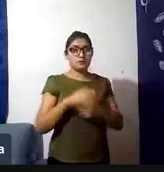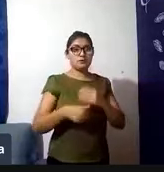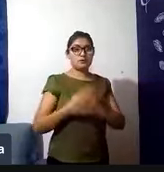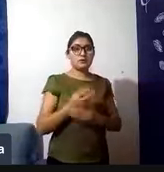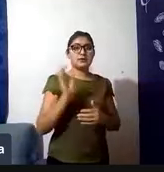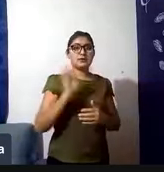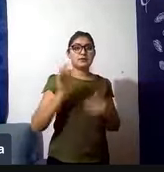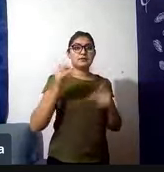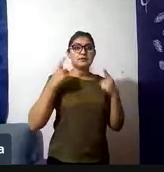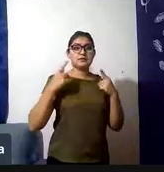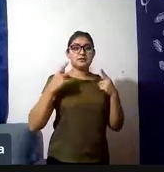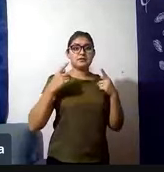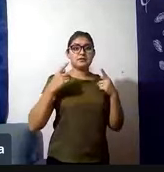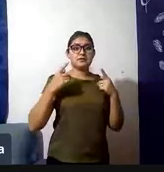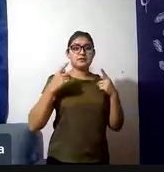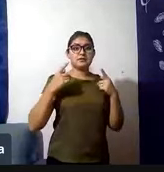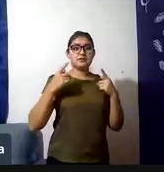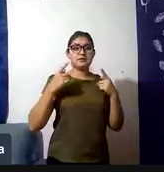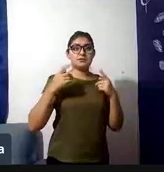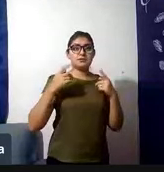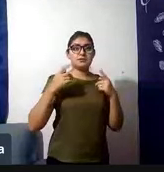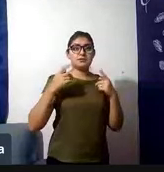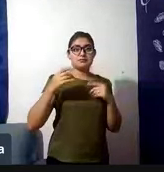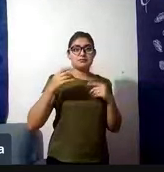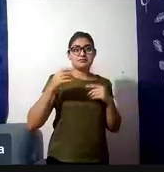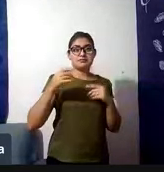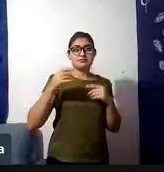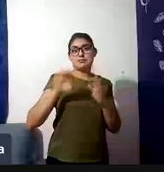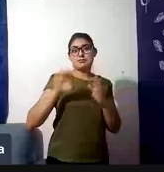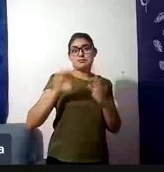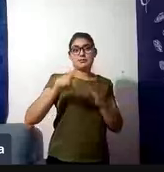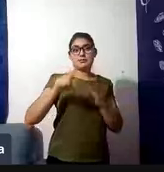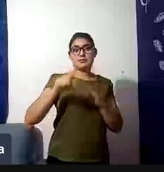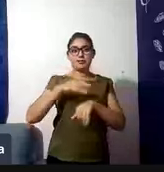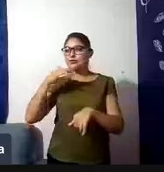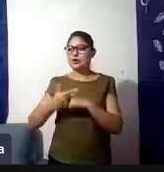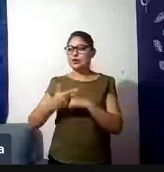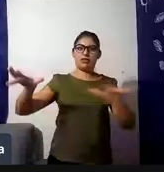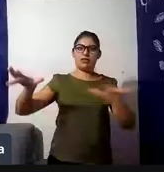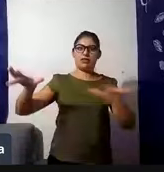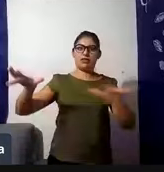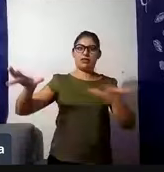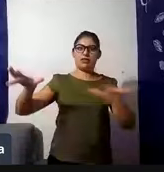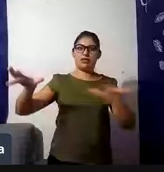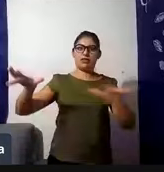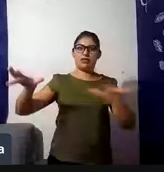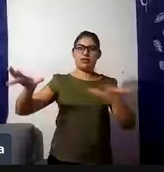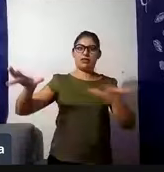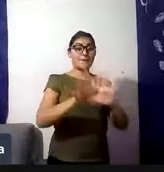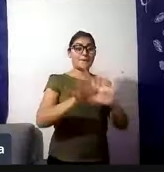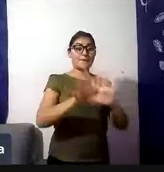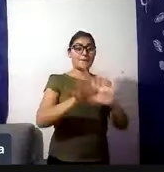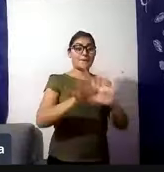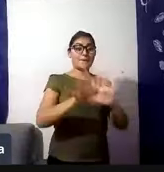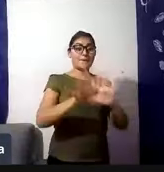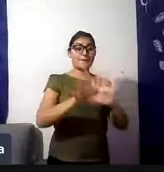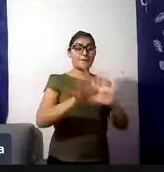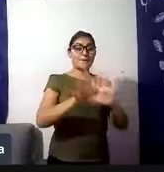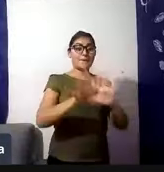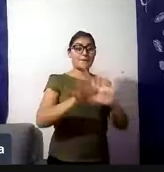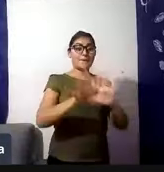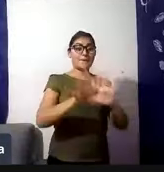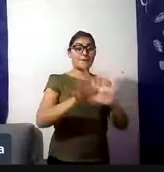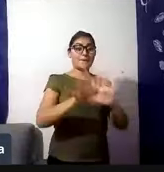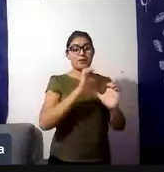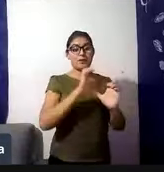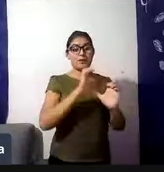tocaste la banca, qué zona tocó. O sea, el tema es que no toques todo y estés agarrándote la nariz, metiéndote los dedos de la